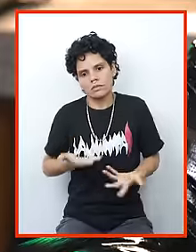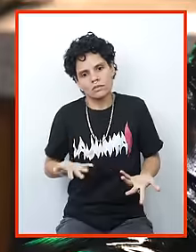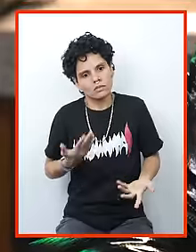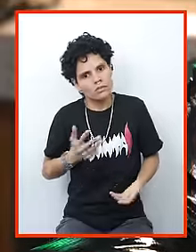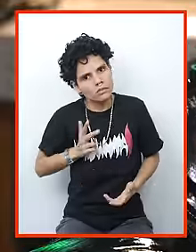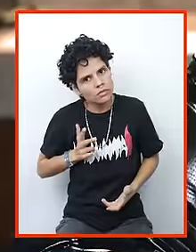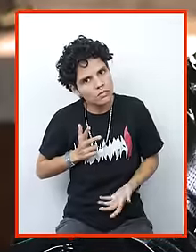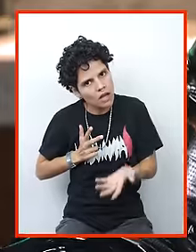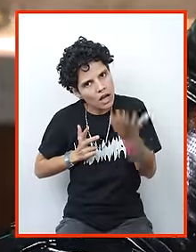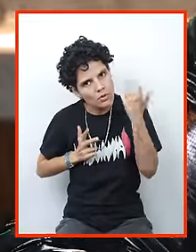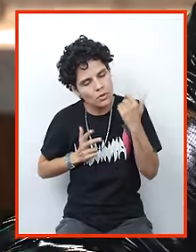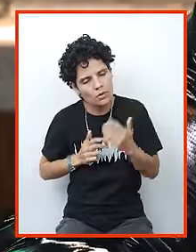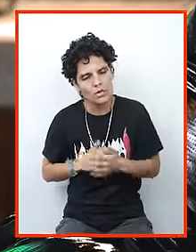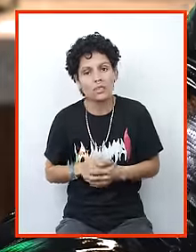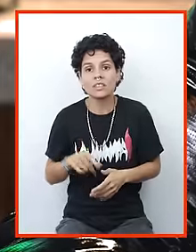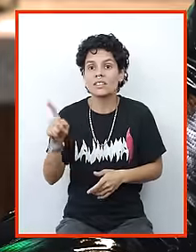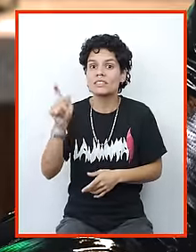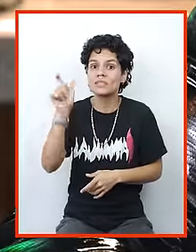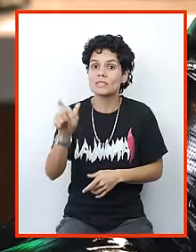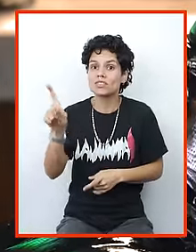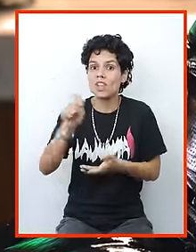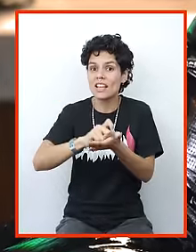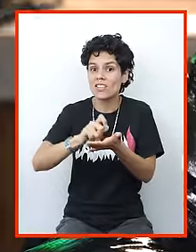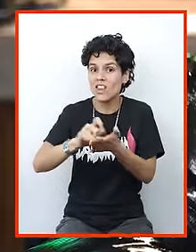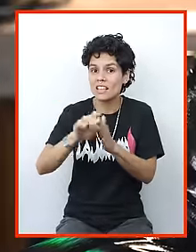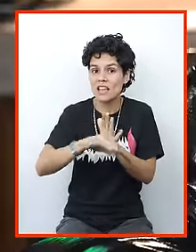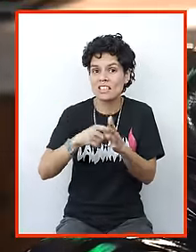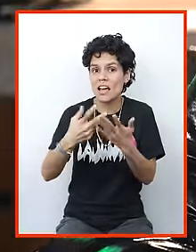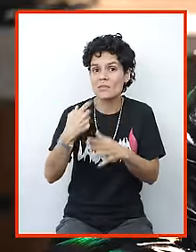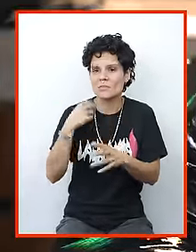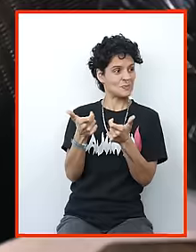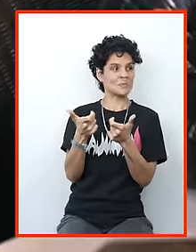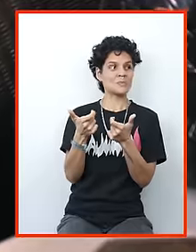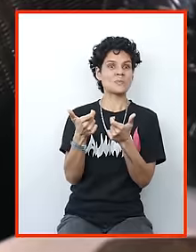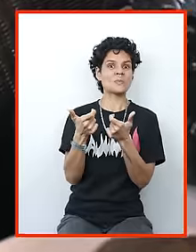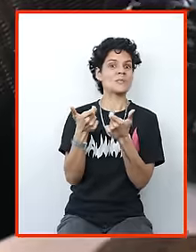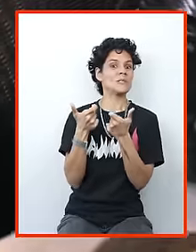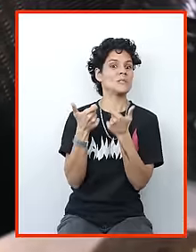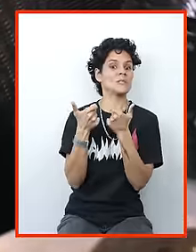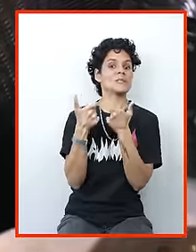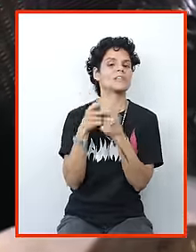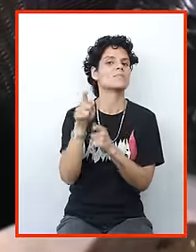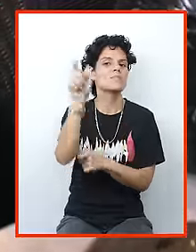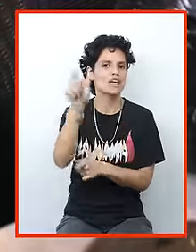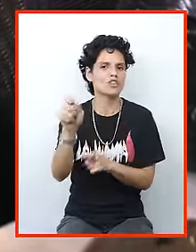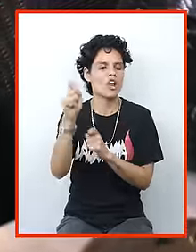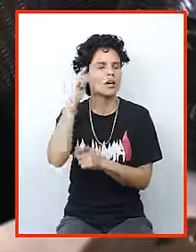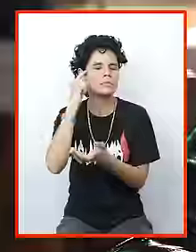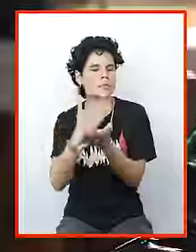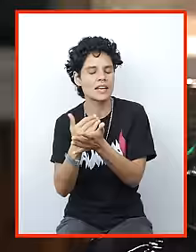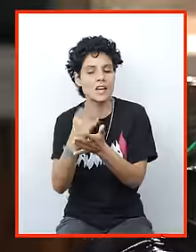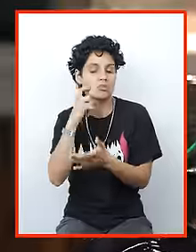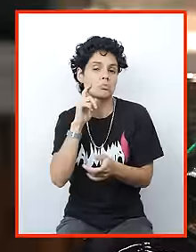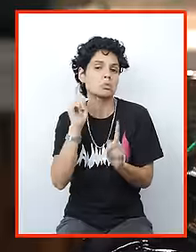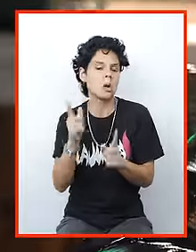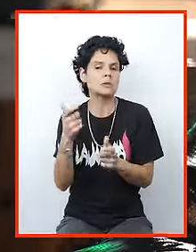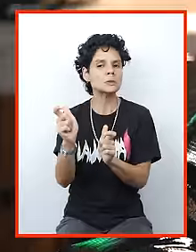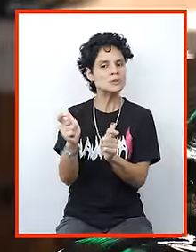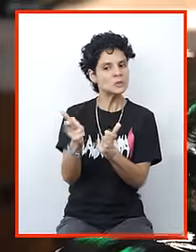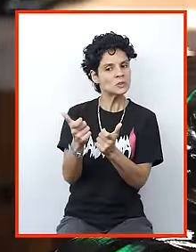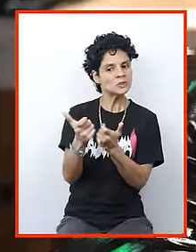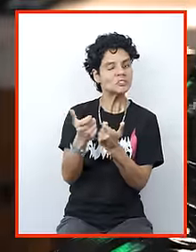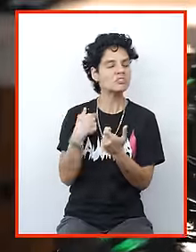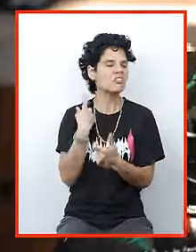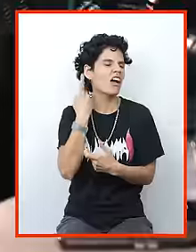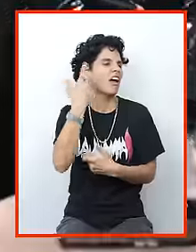cara de la tenía. El guionista de este programa me va a llevar. Ya me tiene en la cornisa. El guionista de este programa. Y yo igual la tiro.